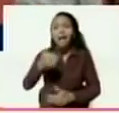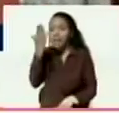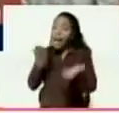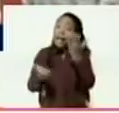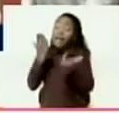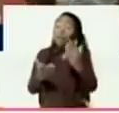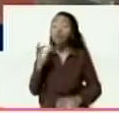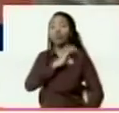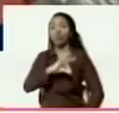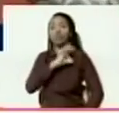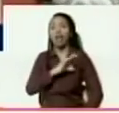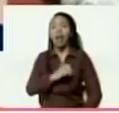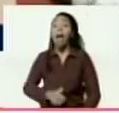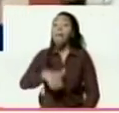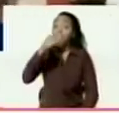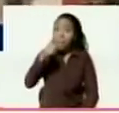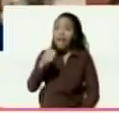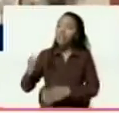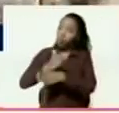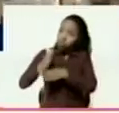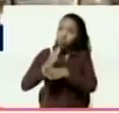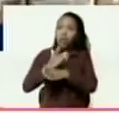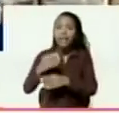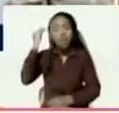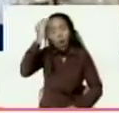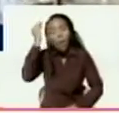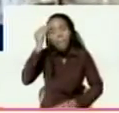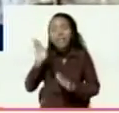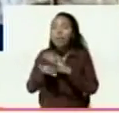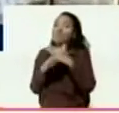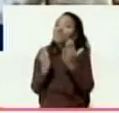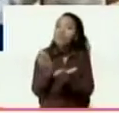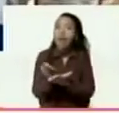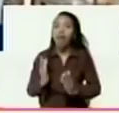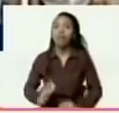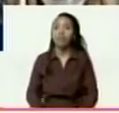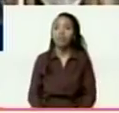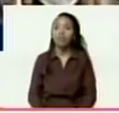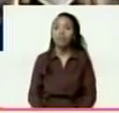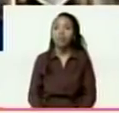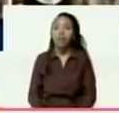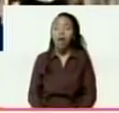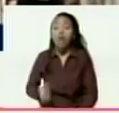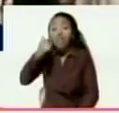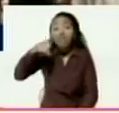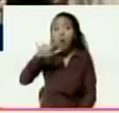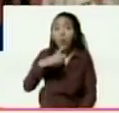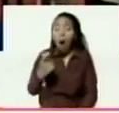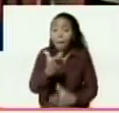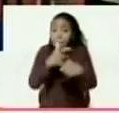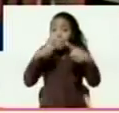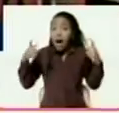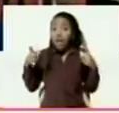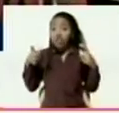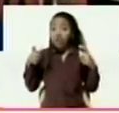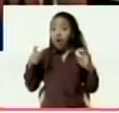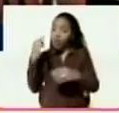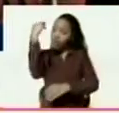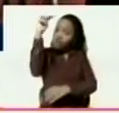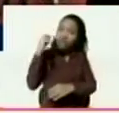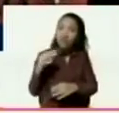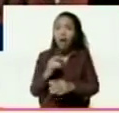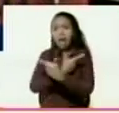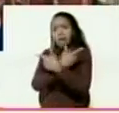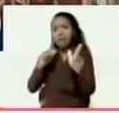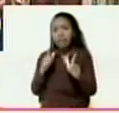social, más convivencia de lo que se piensa en el mundo. El pueblo tiene mayores niveles de libertad y felicidad de lo